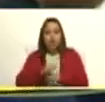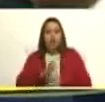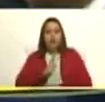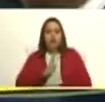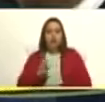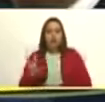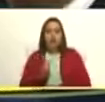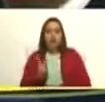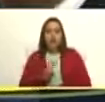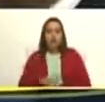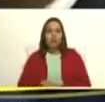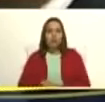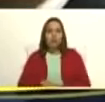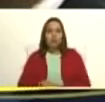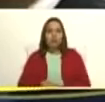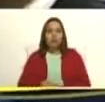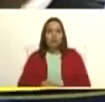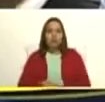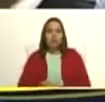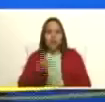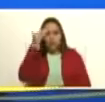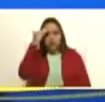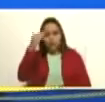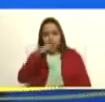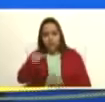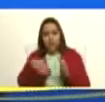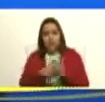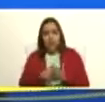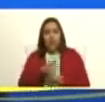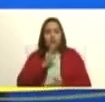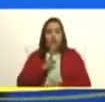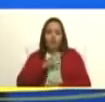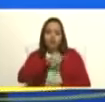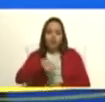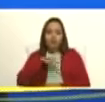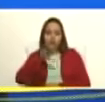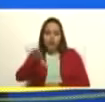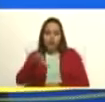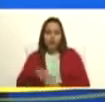de Venezuela, ¿verdad? Saludo a todos los bancos del país.